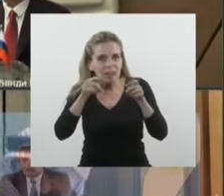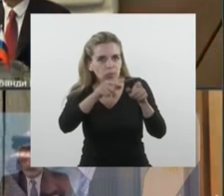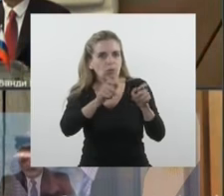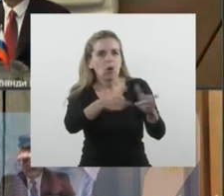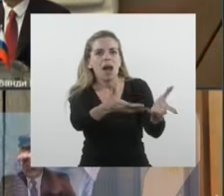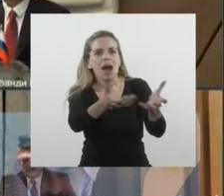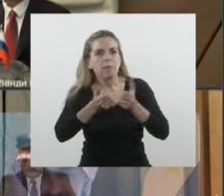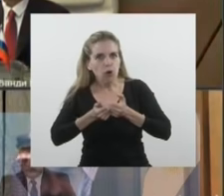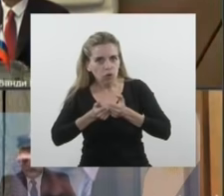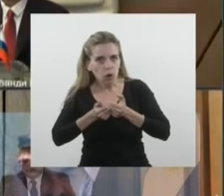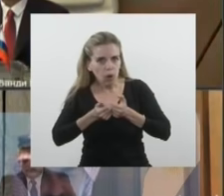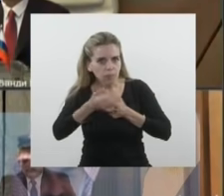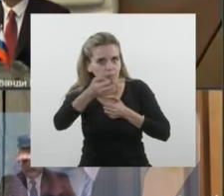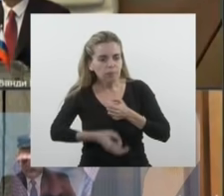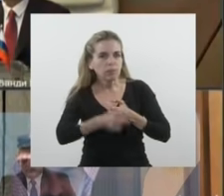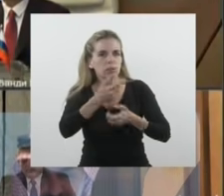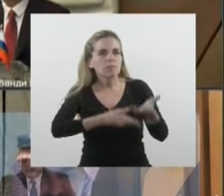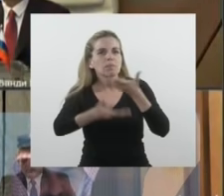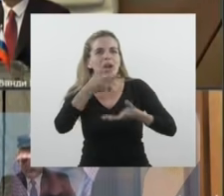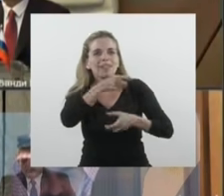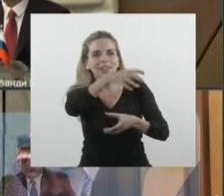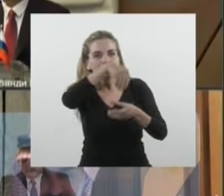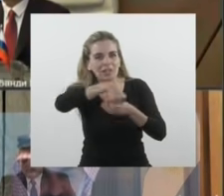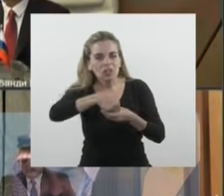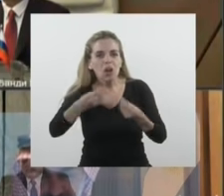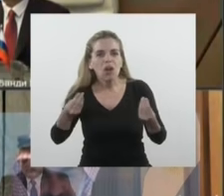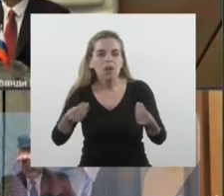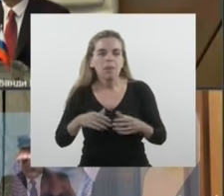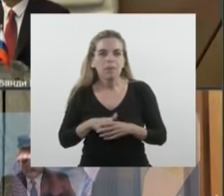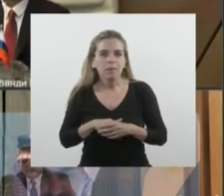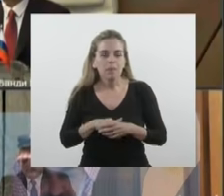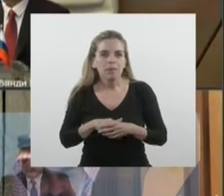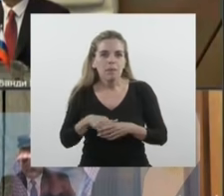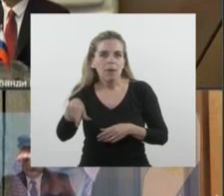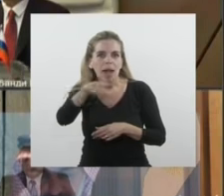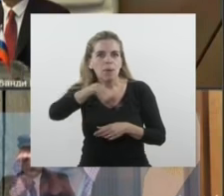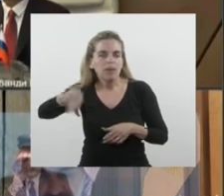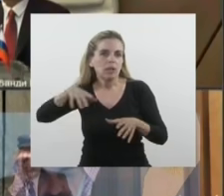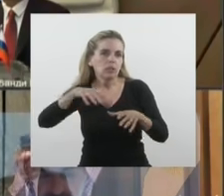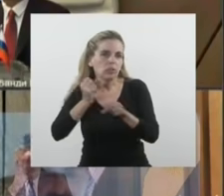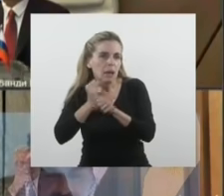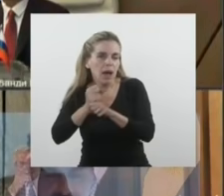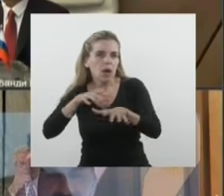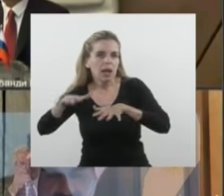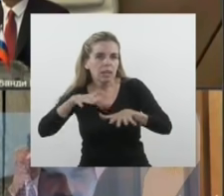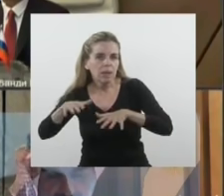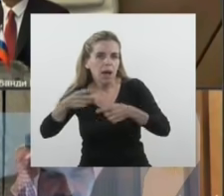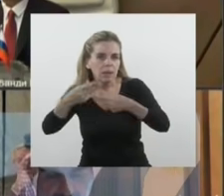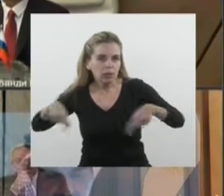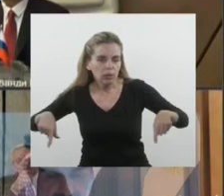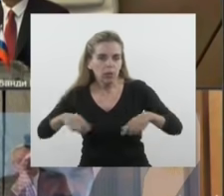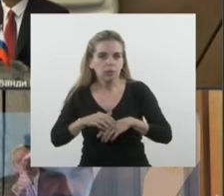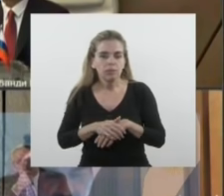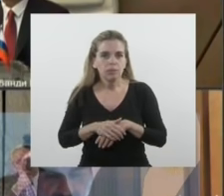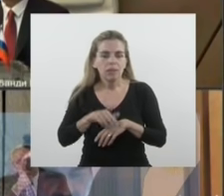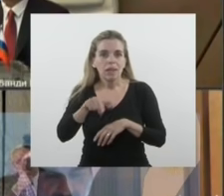ante los proyectos y su participación en nuestras actividades tenemos más